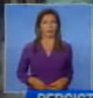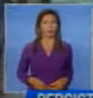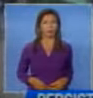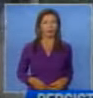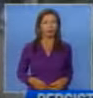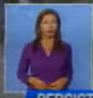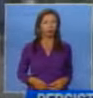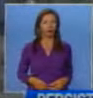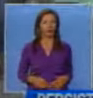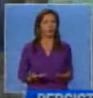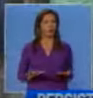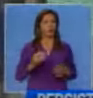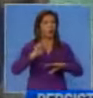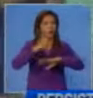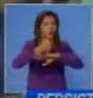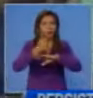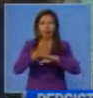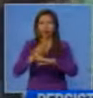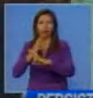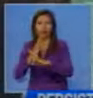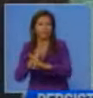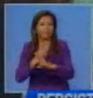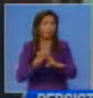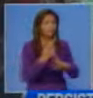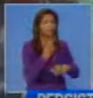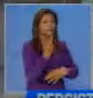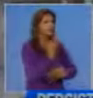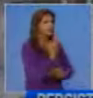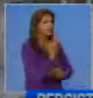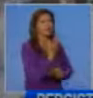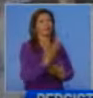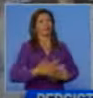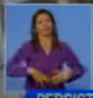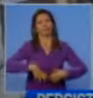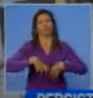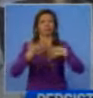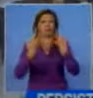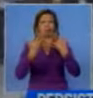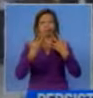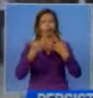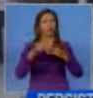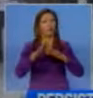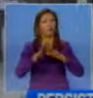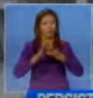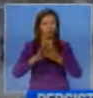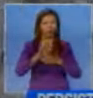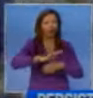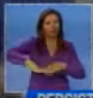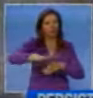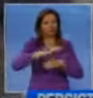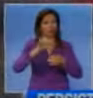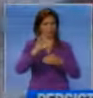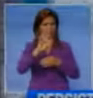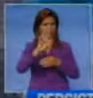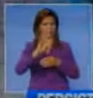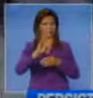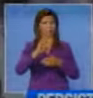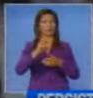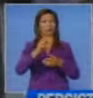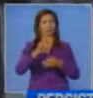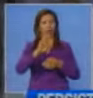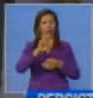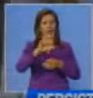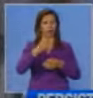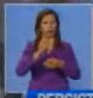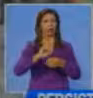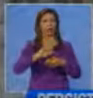La falta de respuestas desbordó la paciencia de los padres de familia del Distrito 7 en Los Vergeles. Sus quejas, todas, apuntaban al tema de